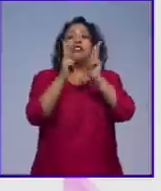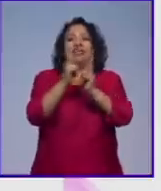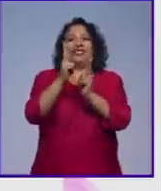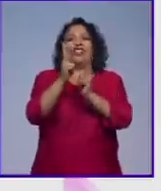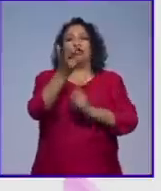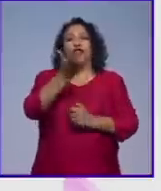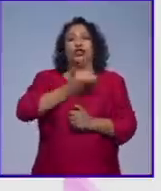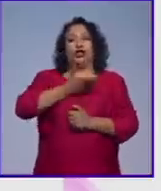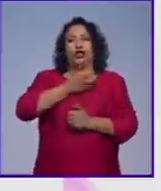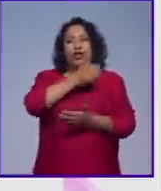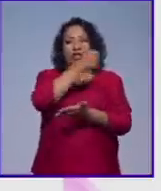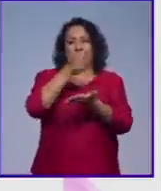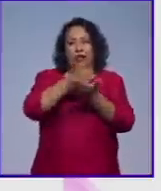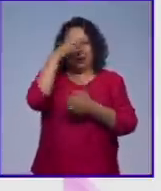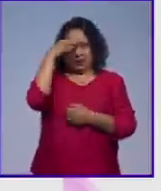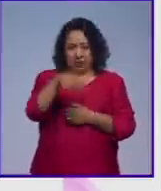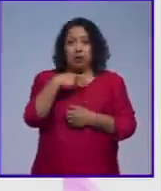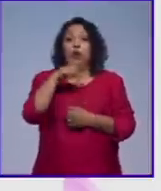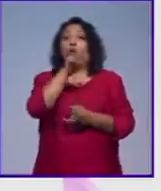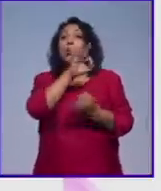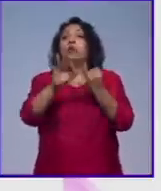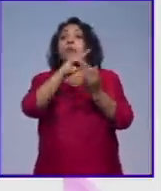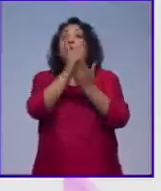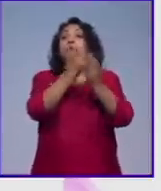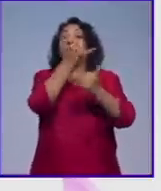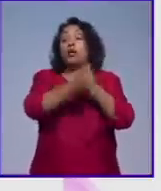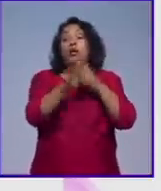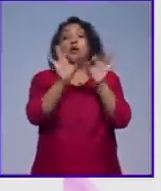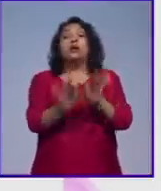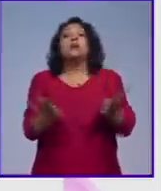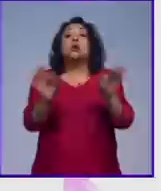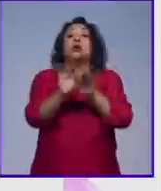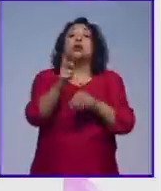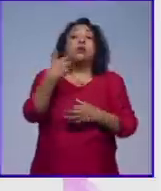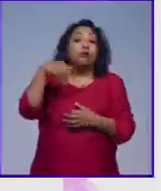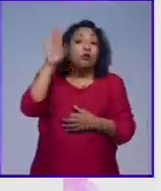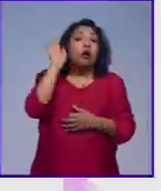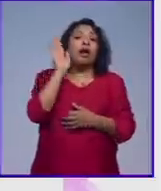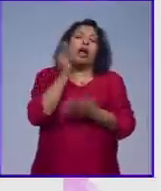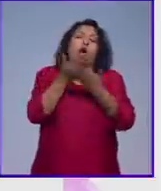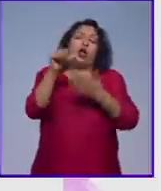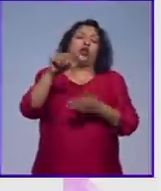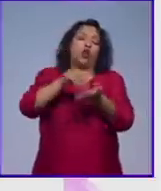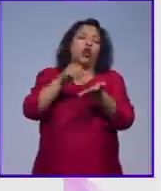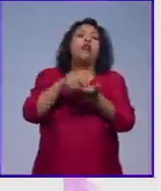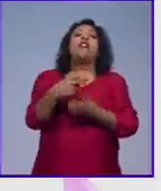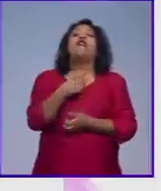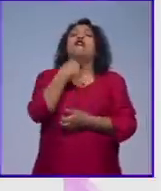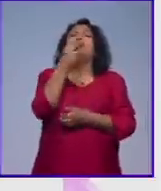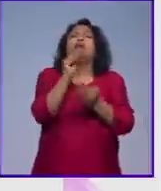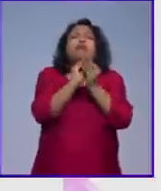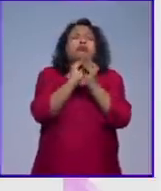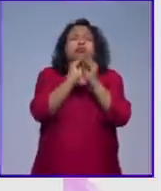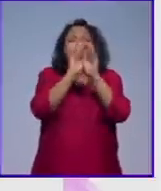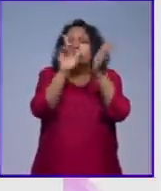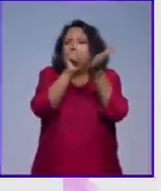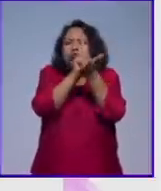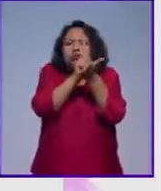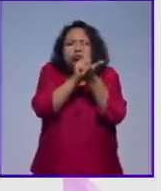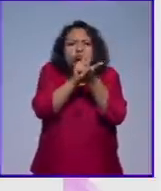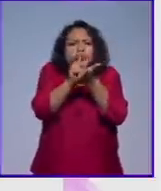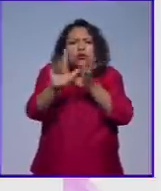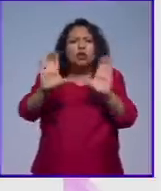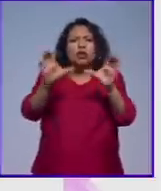de la Ciudad de México, y el último gran proyecto muy importante es el de Voces Transparentes con la